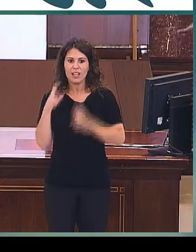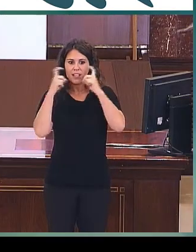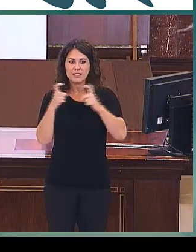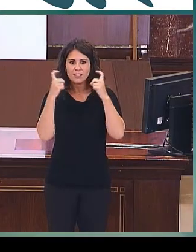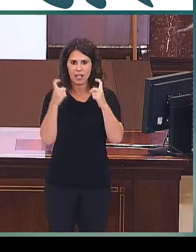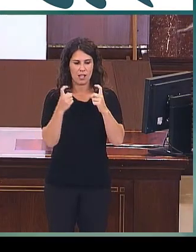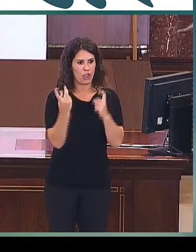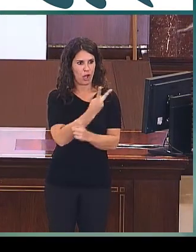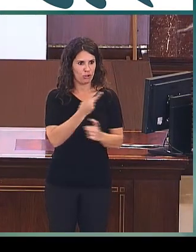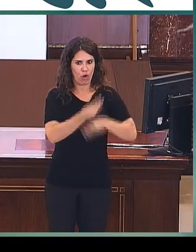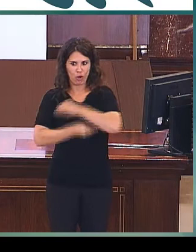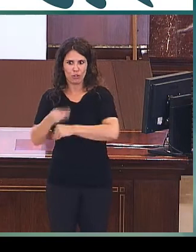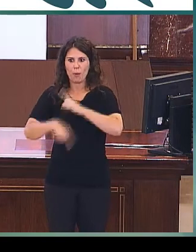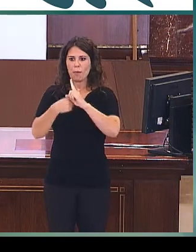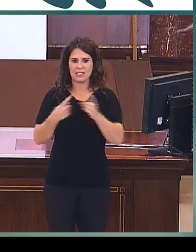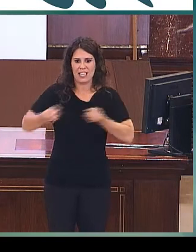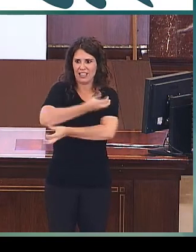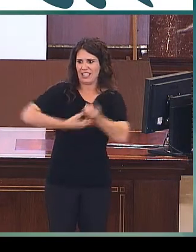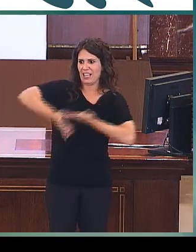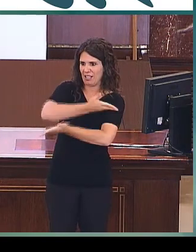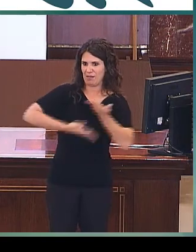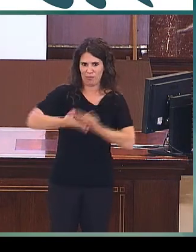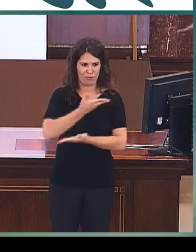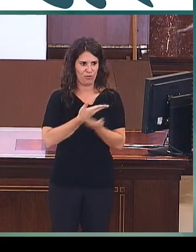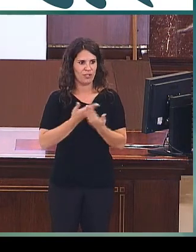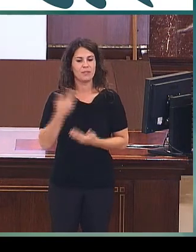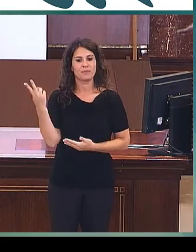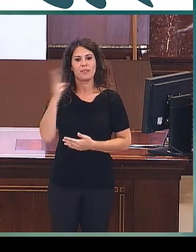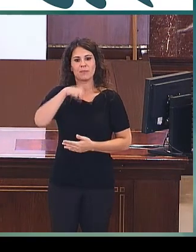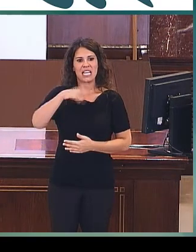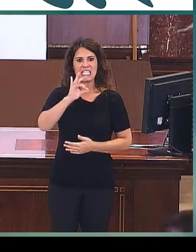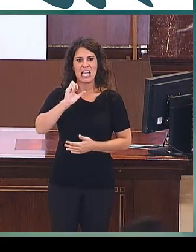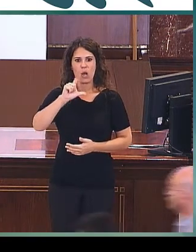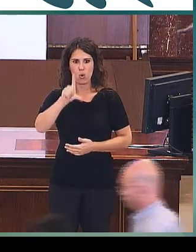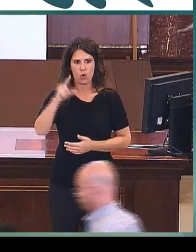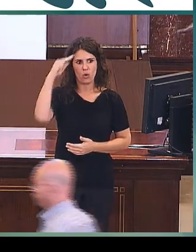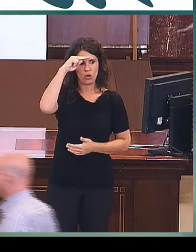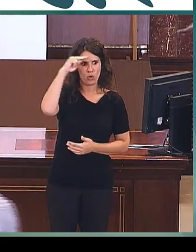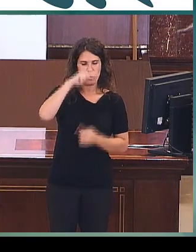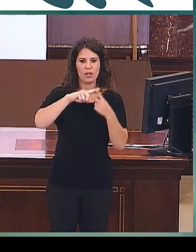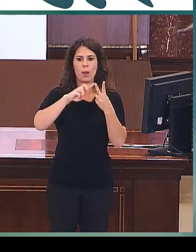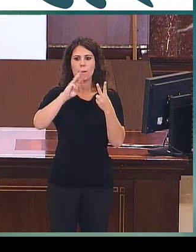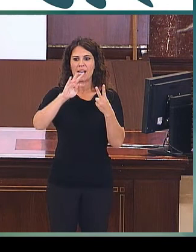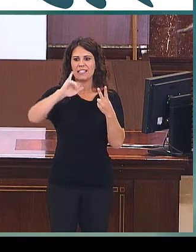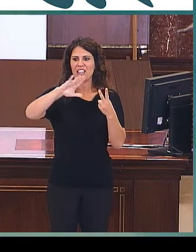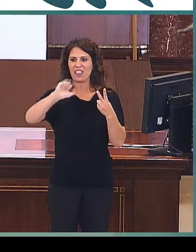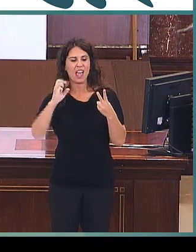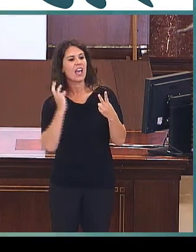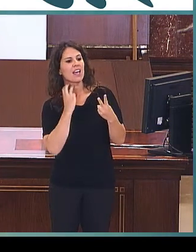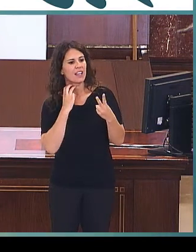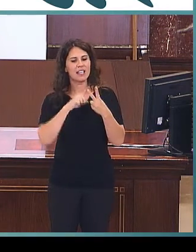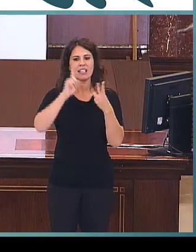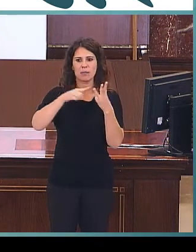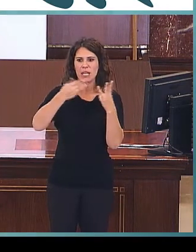lenguas. La presentan conjuntamente Saúl Villameriel, Patricia y Brendan Costello, me parece, del